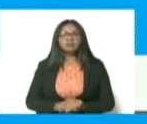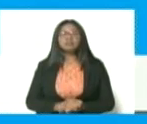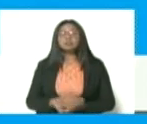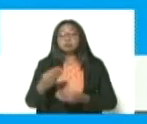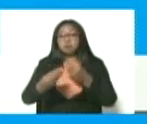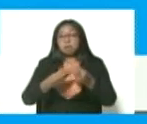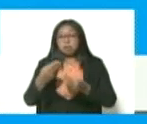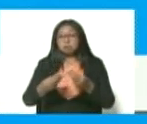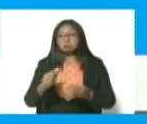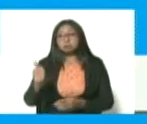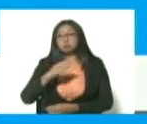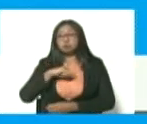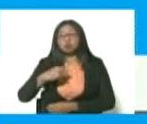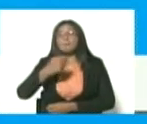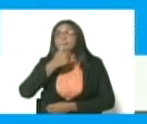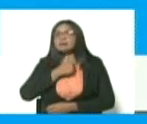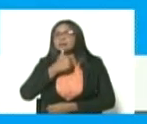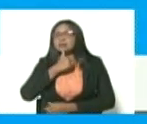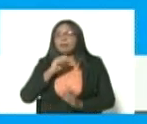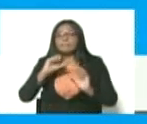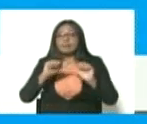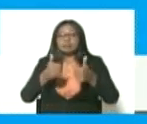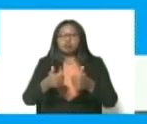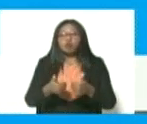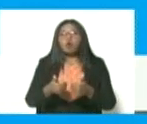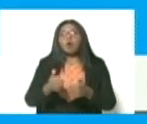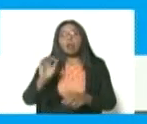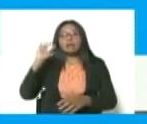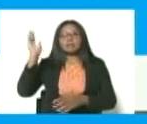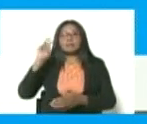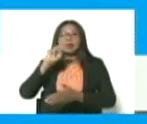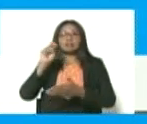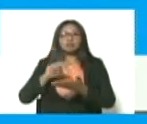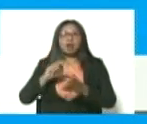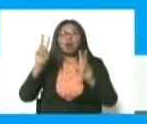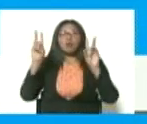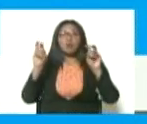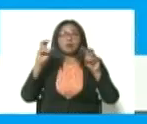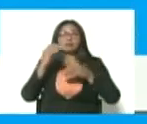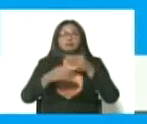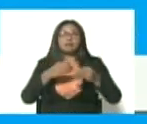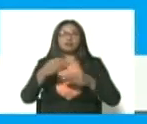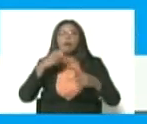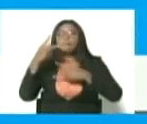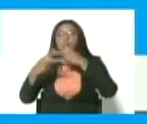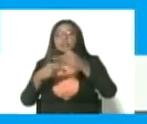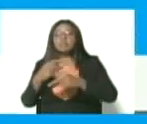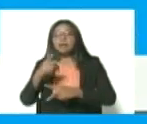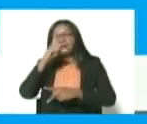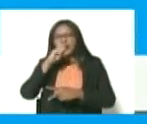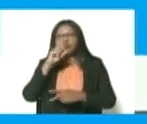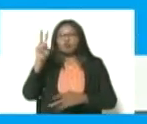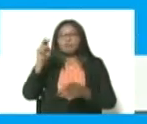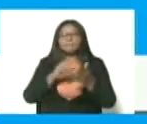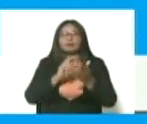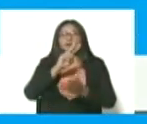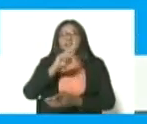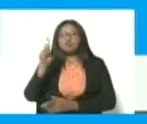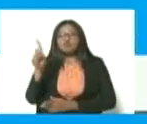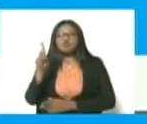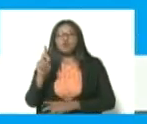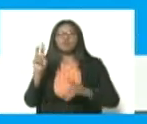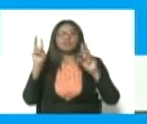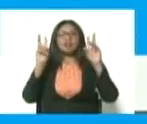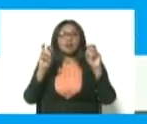hizo. Se instaló la nueva Asamblea Nacional y es el gran hecho político del año 2021. La instalación de la nueva